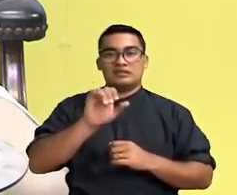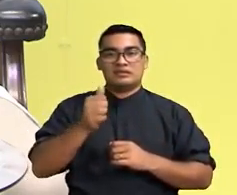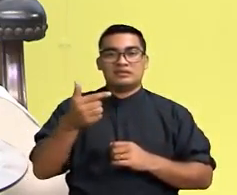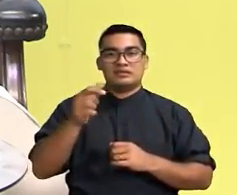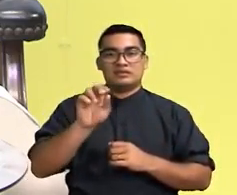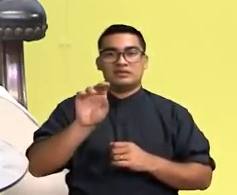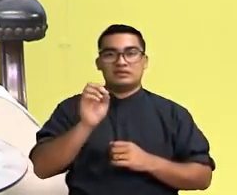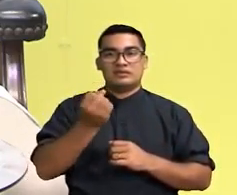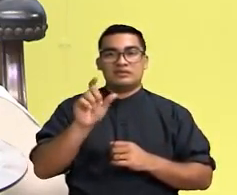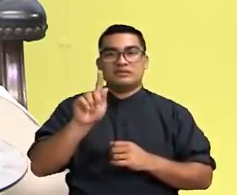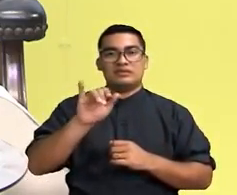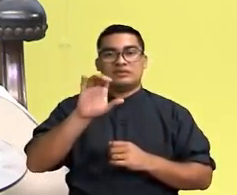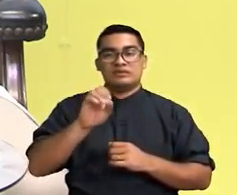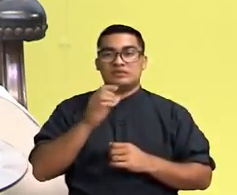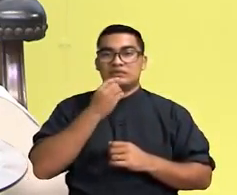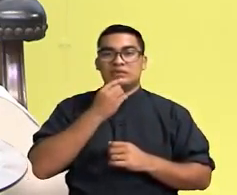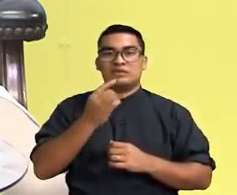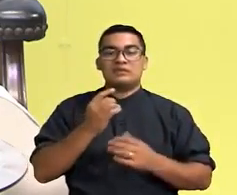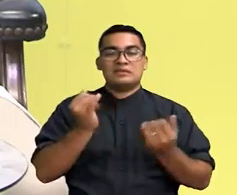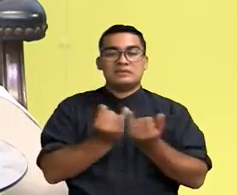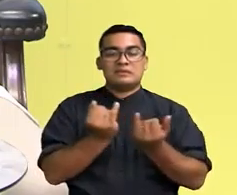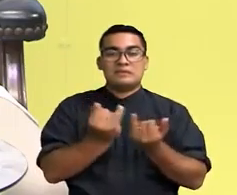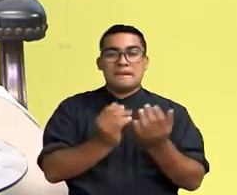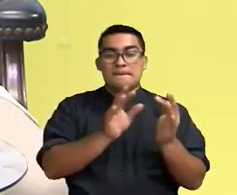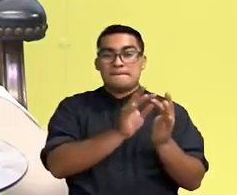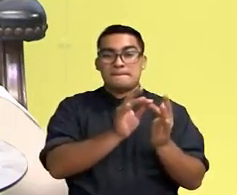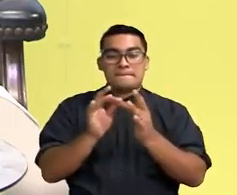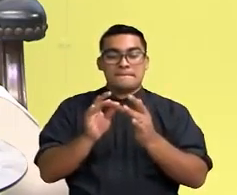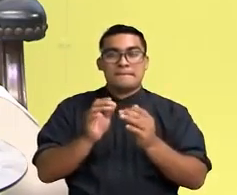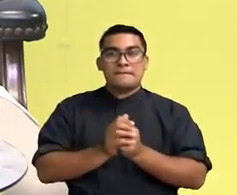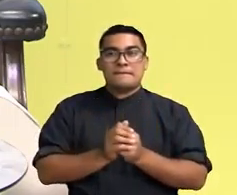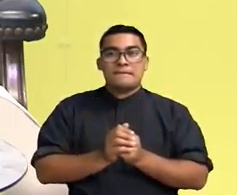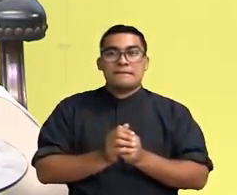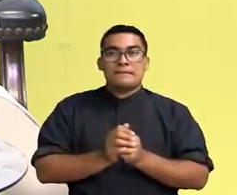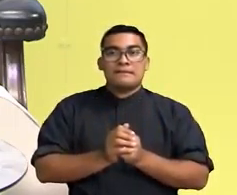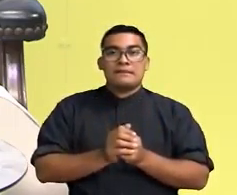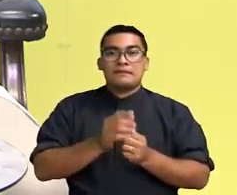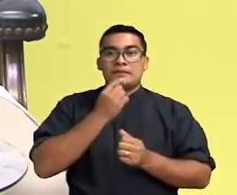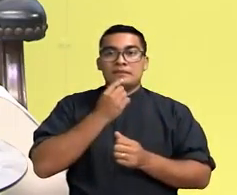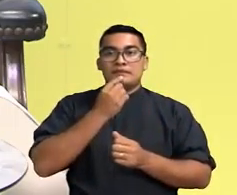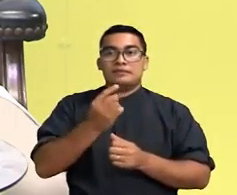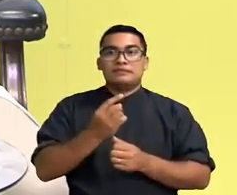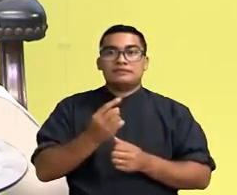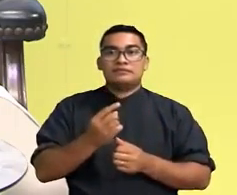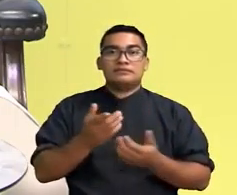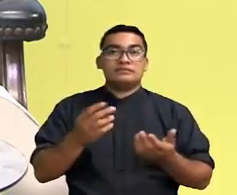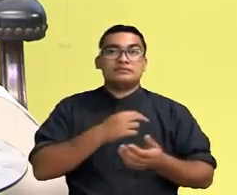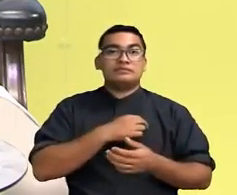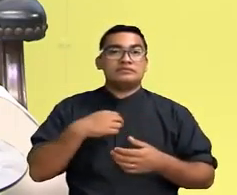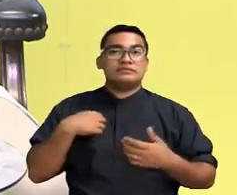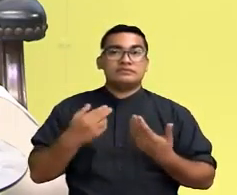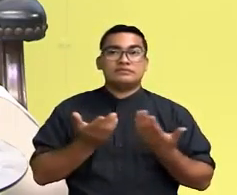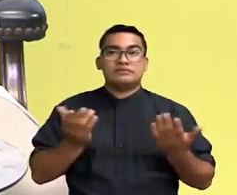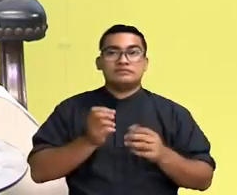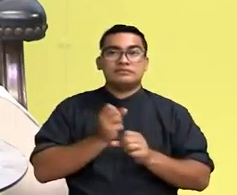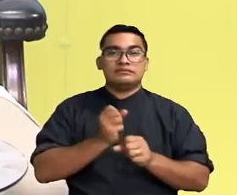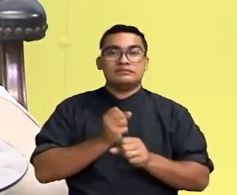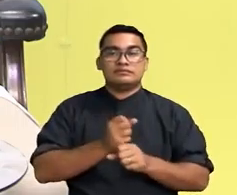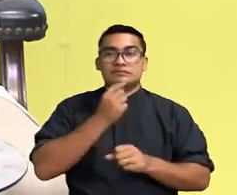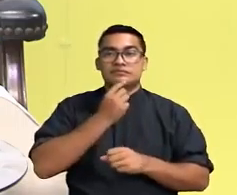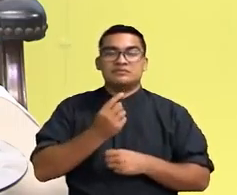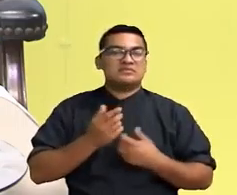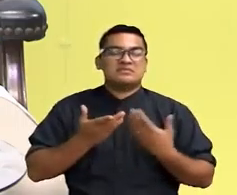Digamos, tiene sus particularidades. Hay un dicho que dice, dime en qué trabajas y te diré qué